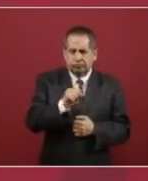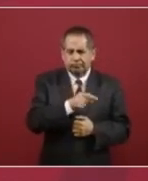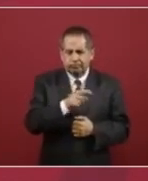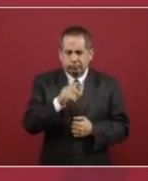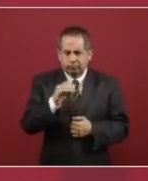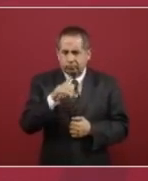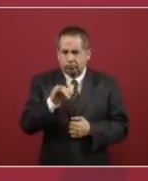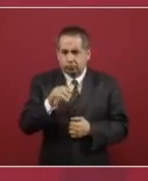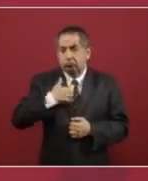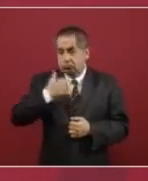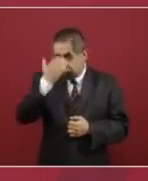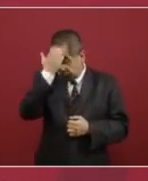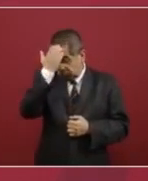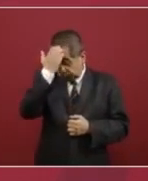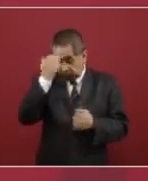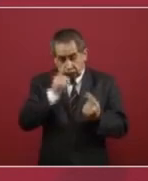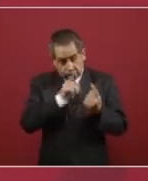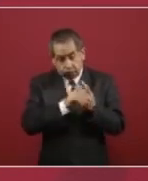Lo conocí